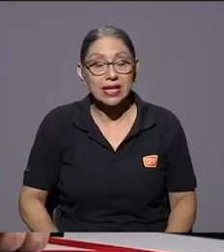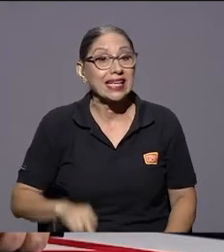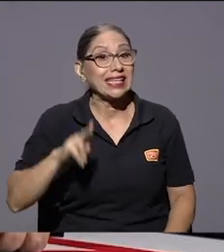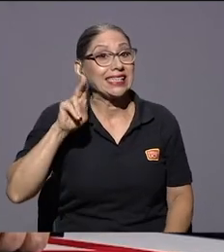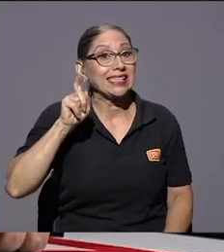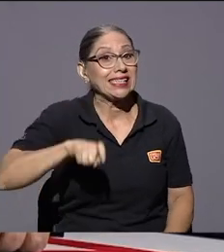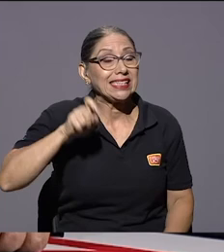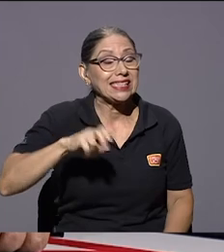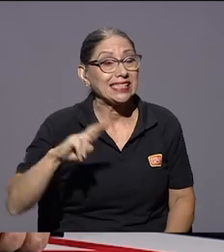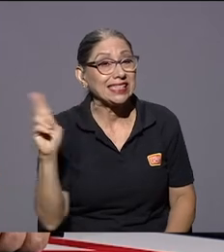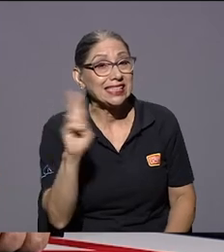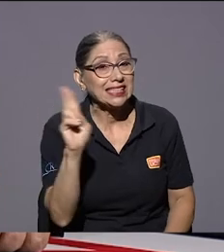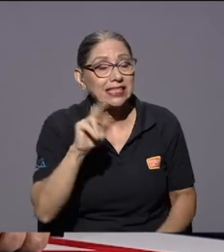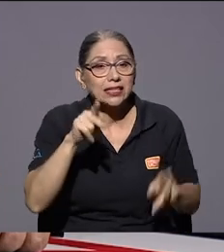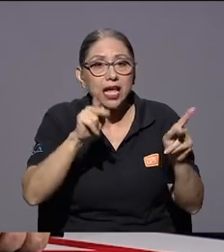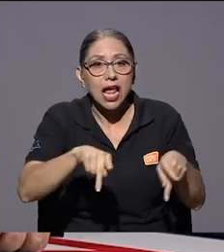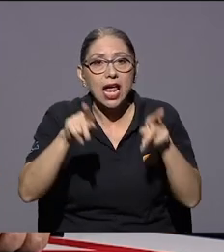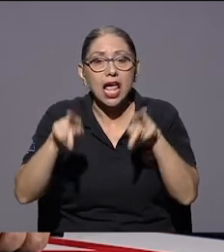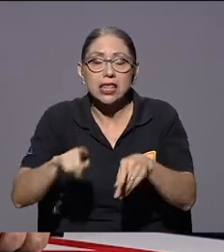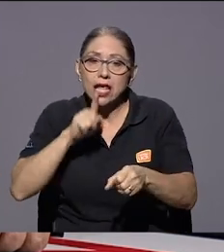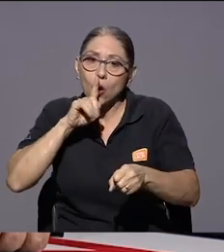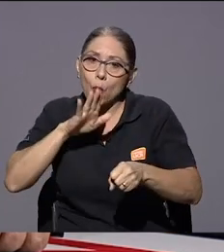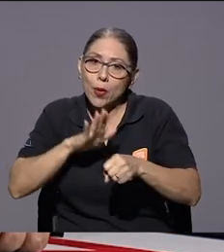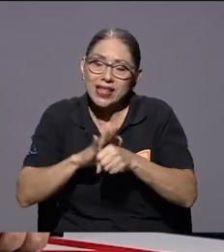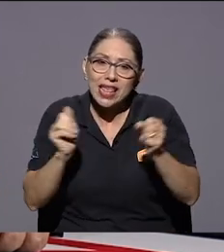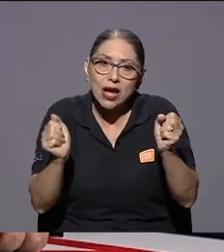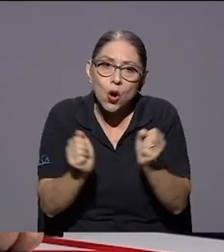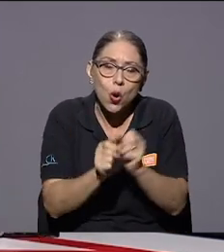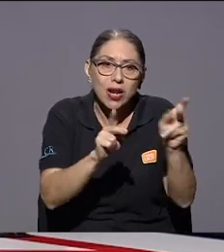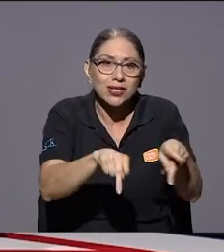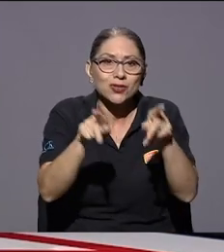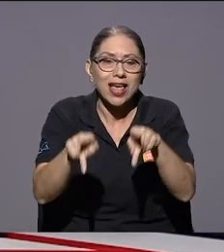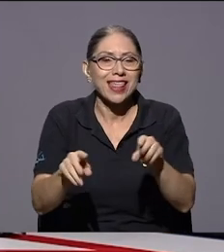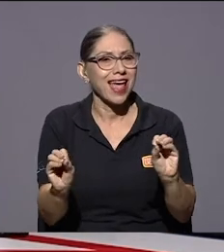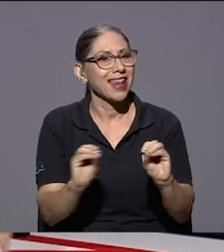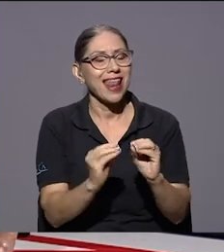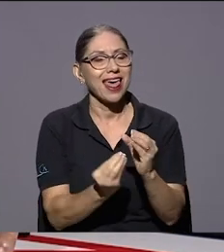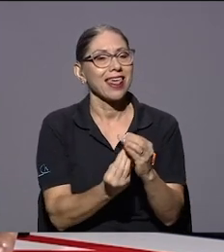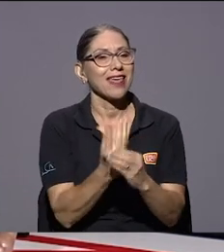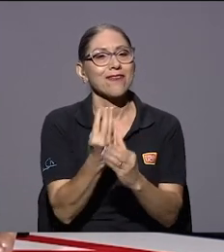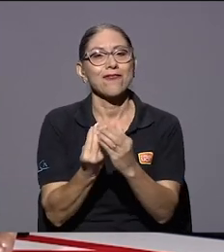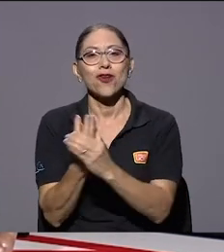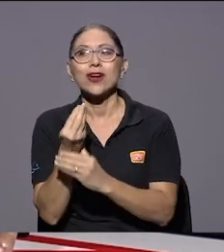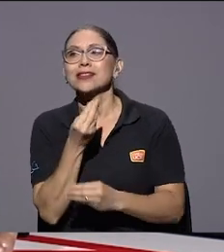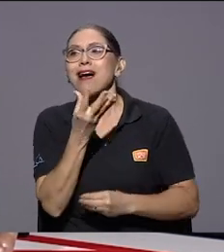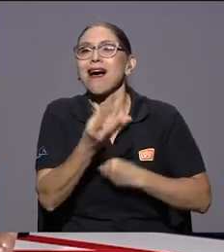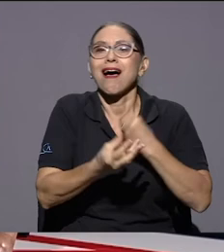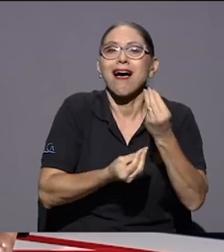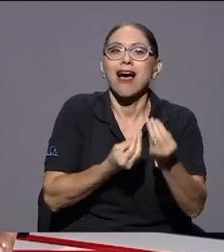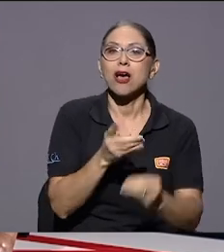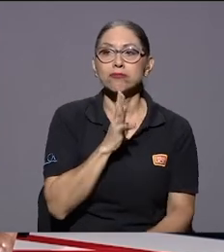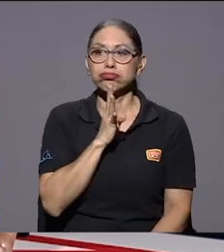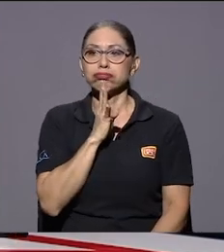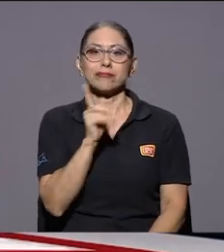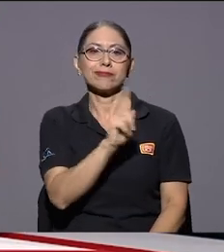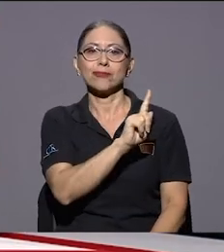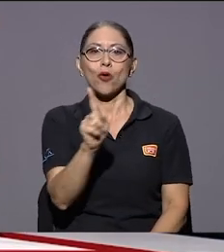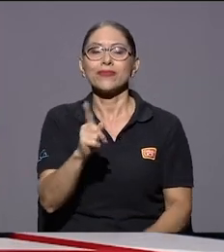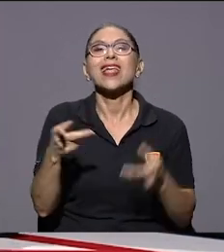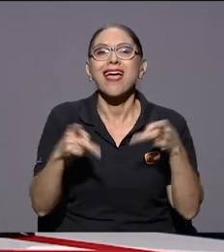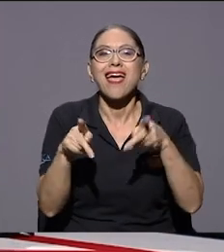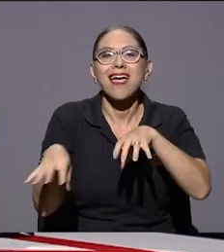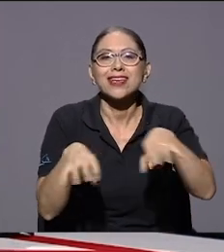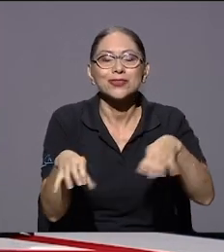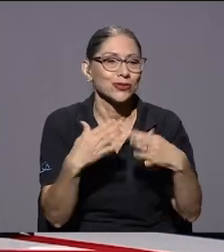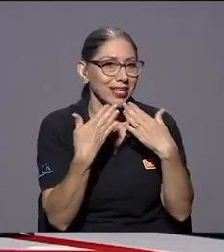Nos urge que gente comprometida con la ciudadanía, nada de flores, no palabras, sino hechos. Gracias,